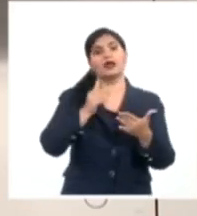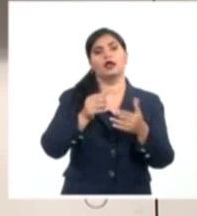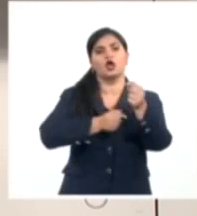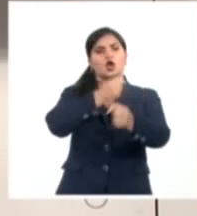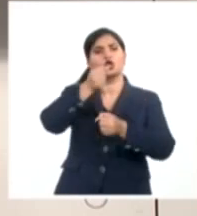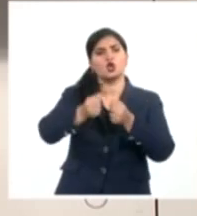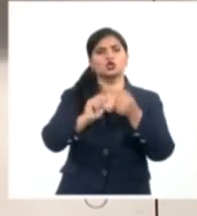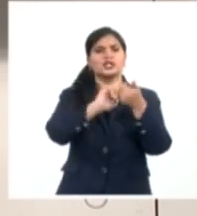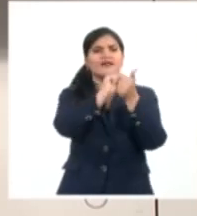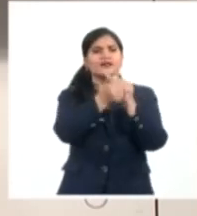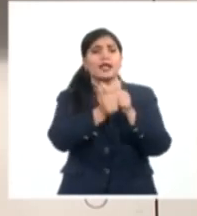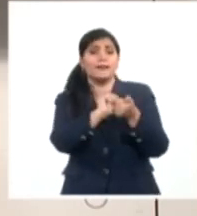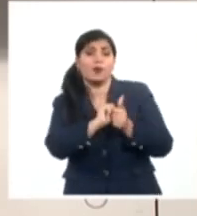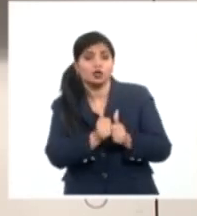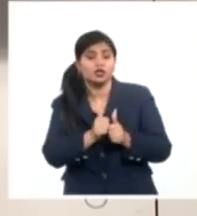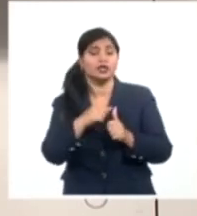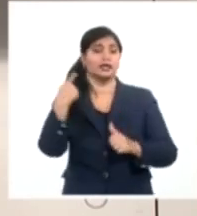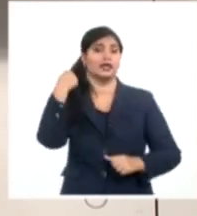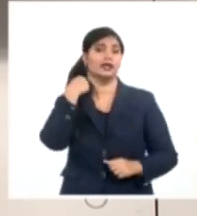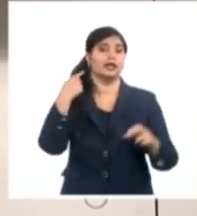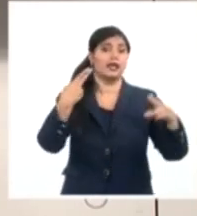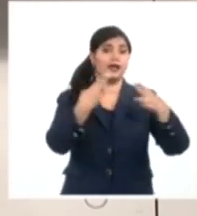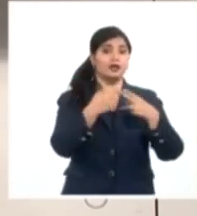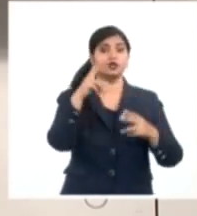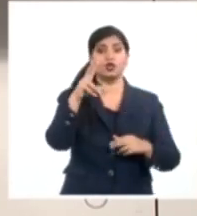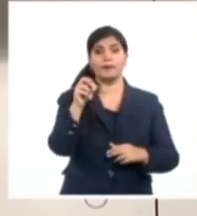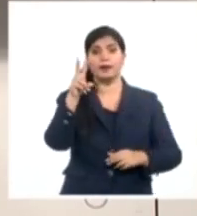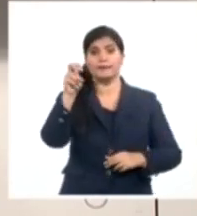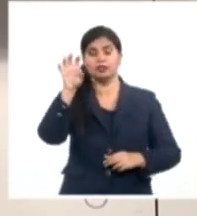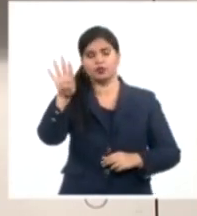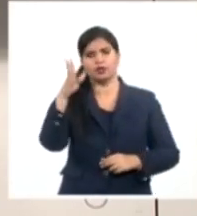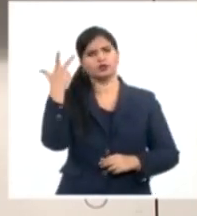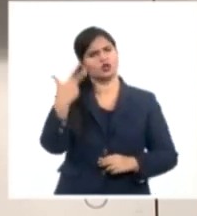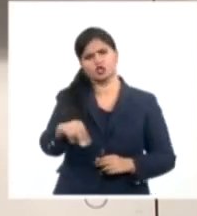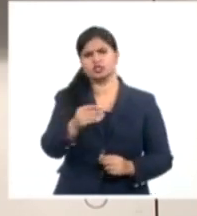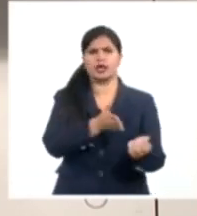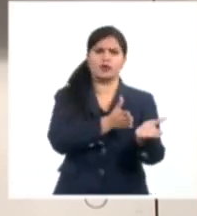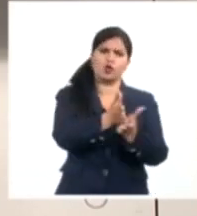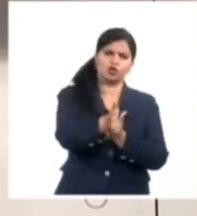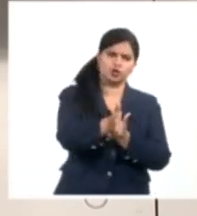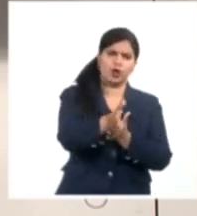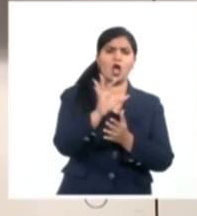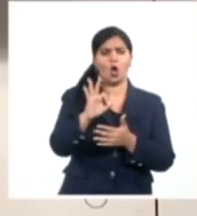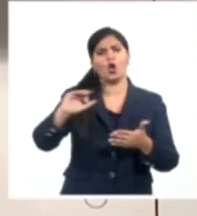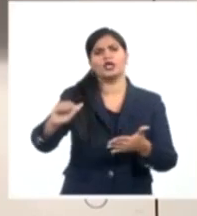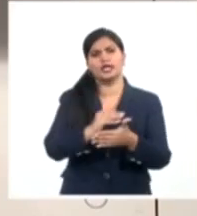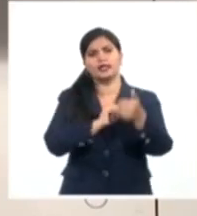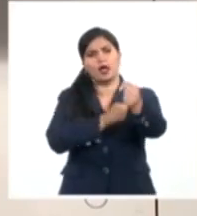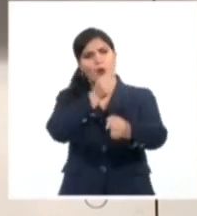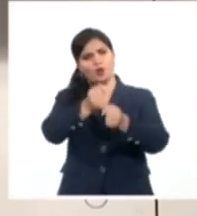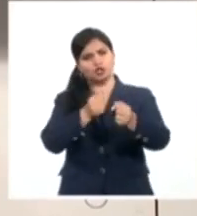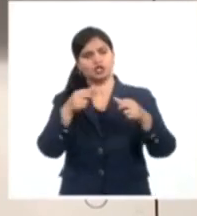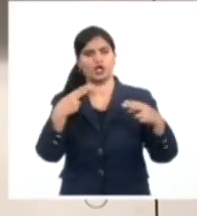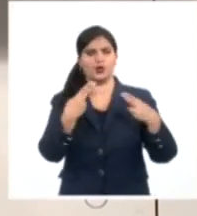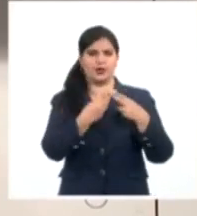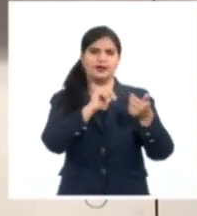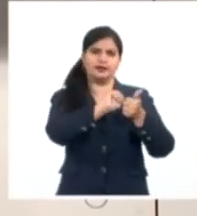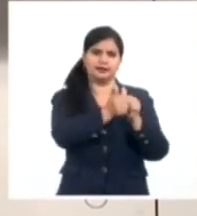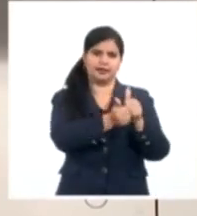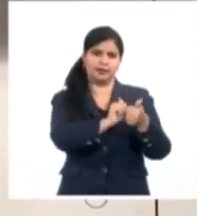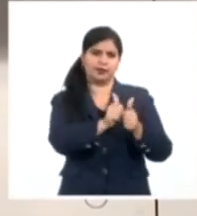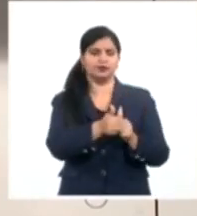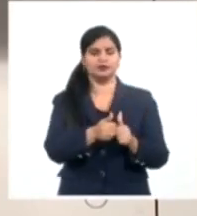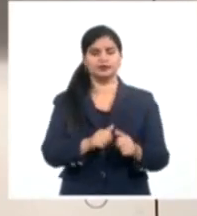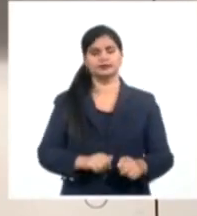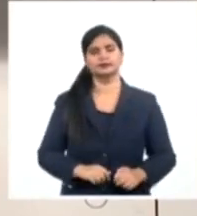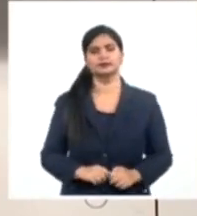iba continuará acercándose a los altos líderes del coi para trabajar hacia una reducción de este desarrollo actual y con miras ya a los